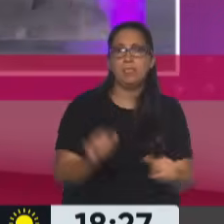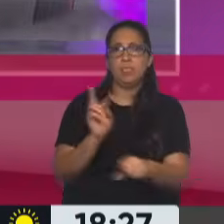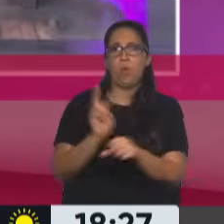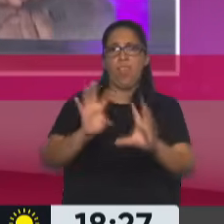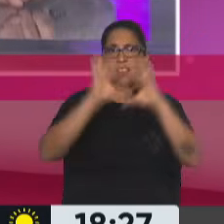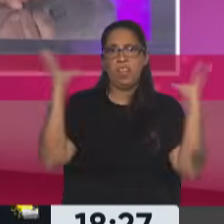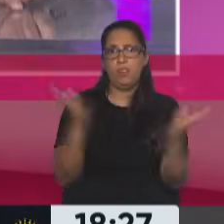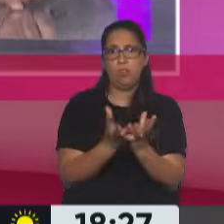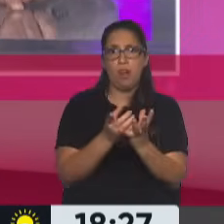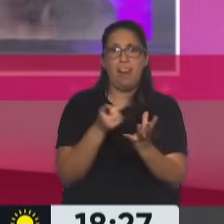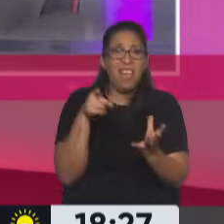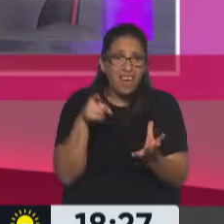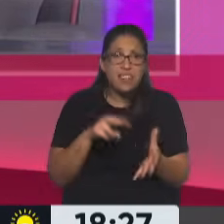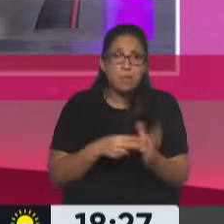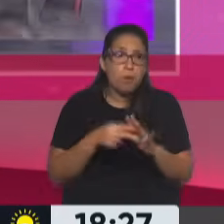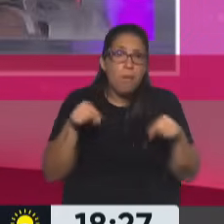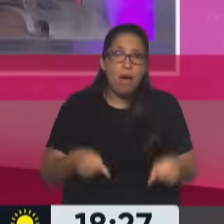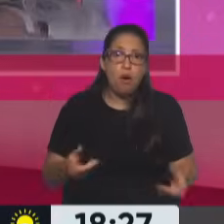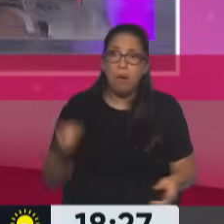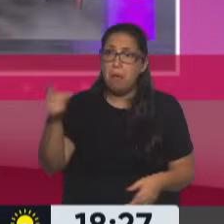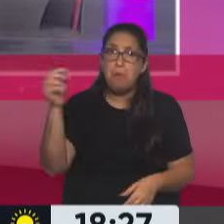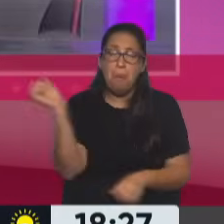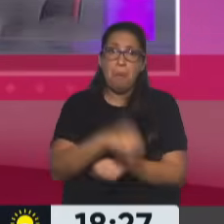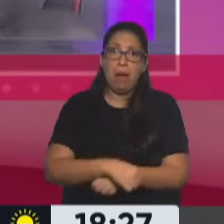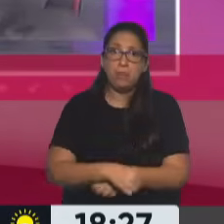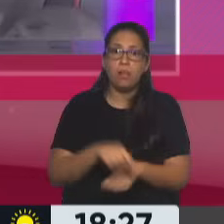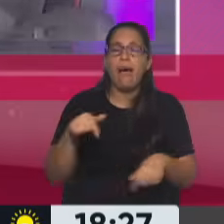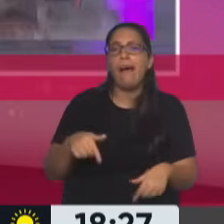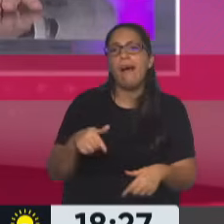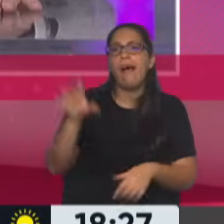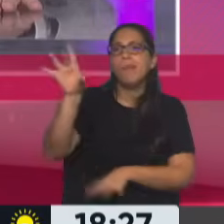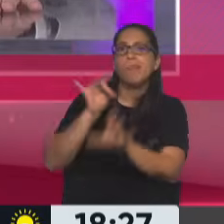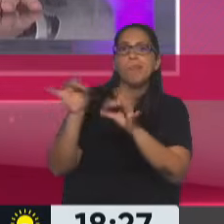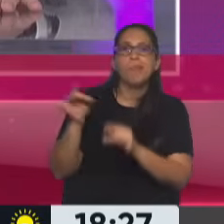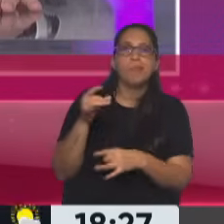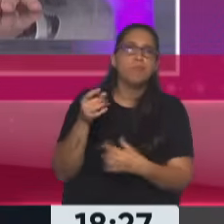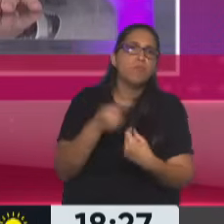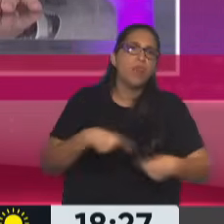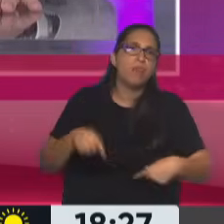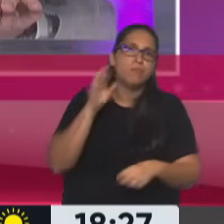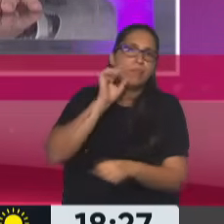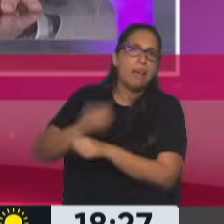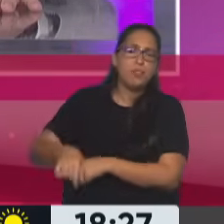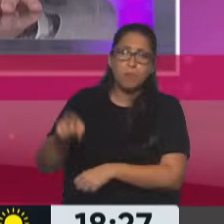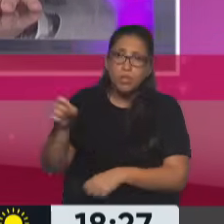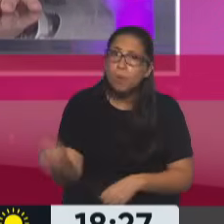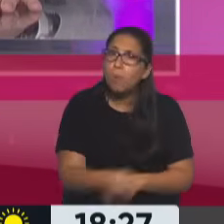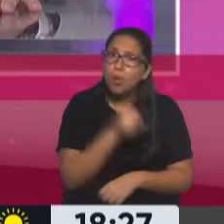que son los que se están cayendo a pedazos. Por supuesto que acá no le dieron mucha bola por múltiples razones, pero eso fue lo más importante que